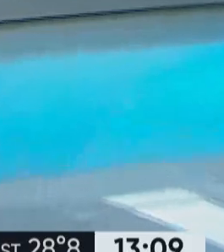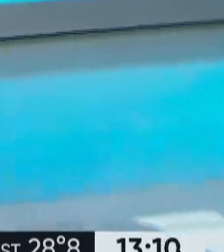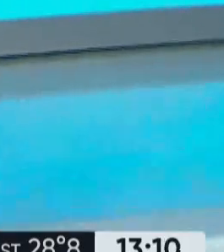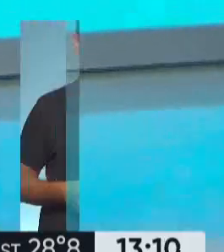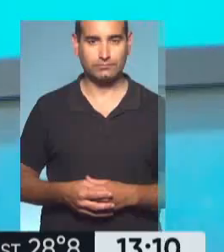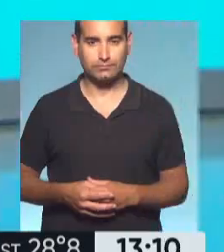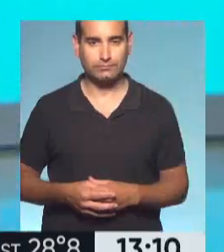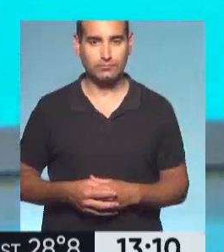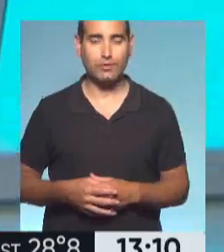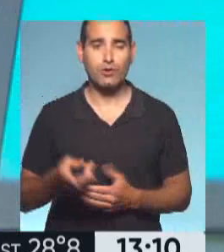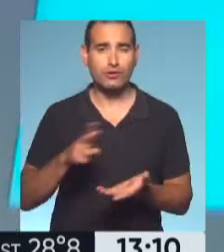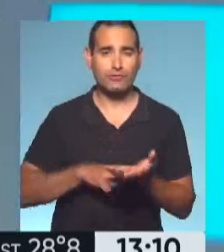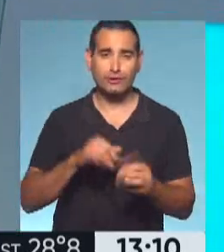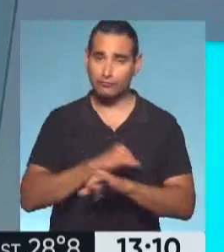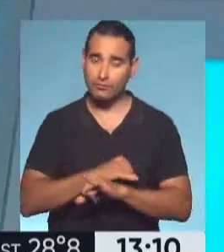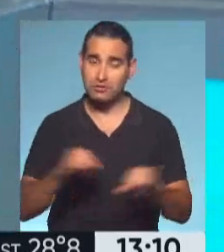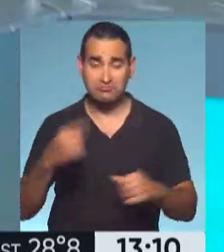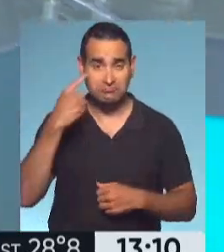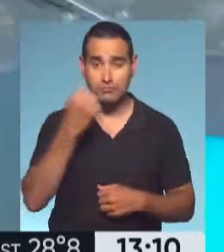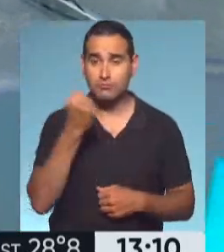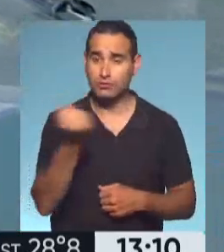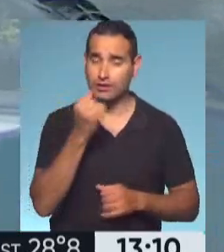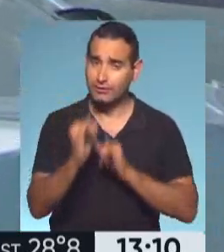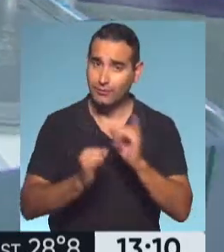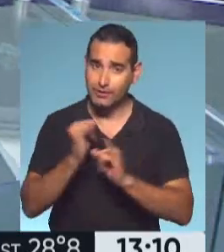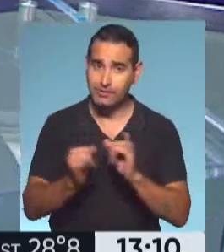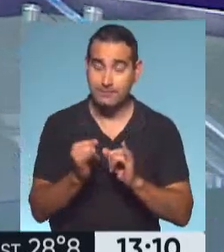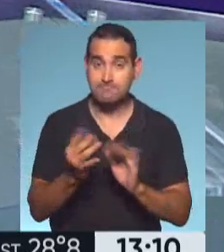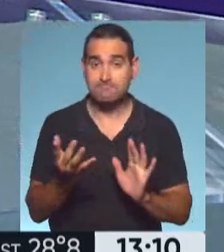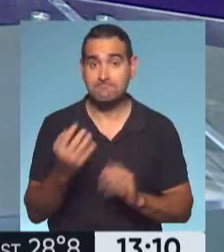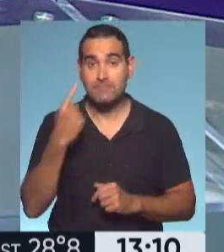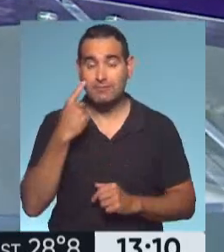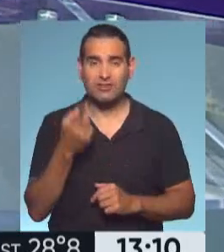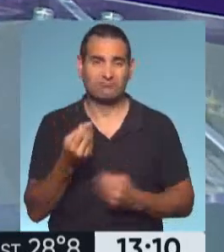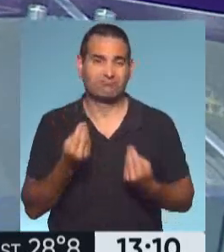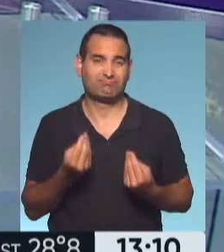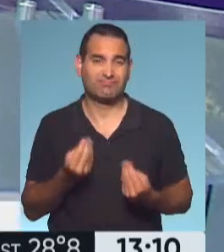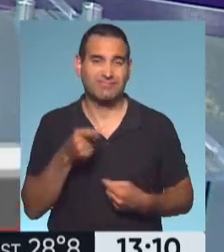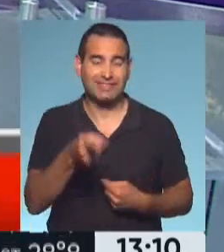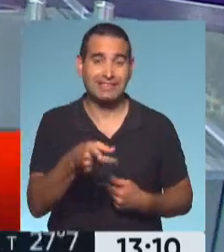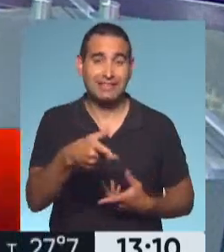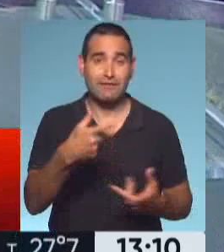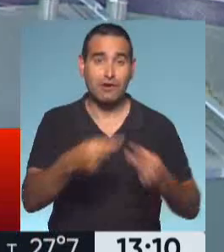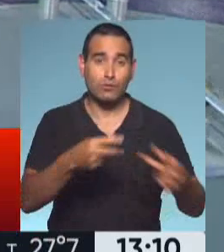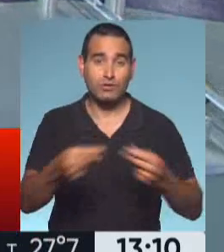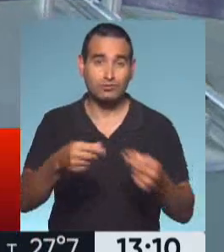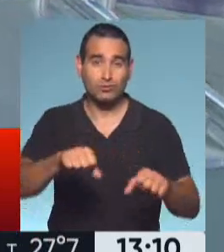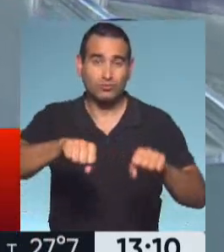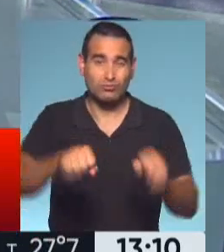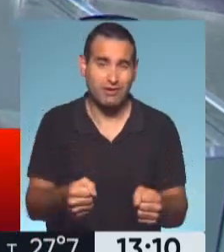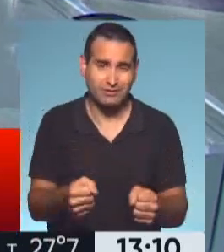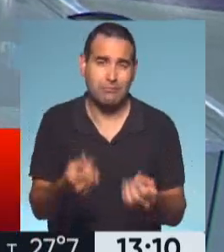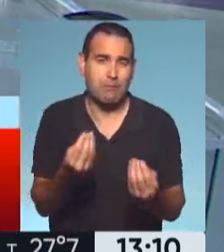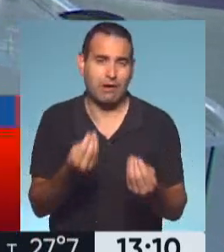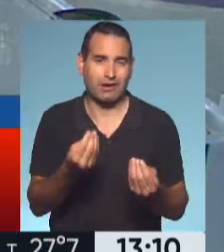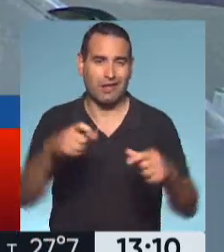vamos a retirar una información que me parece que es importante porque entendíamos de que era un sinsentido la suspensión de la vacunación en el